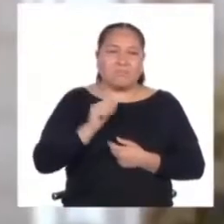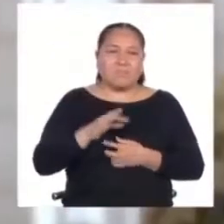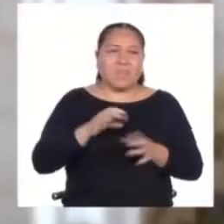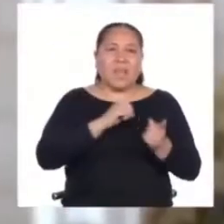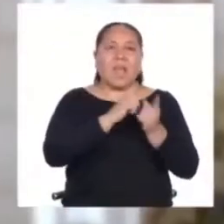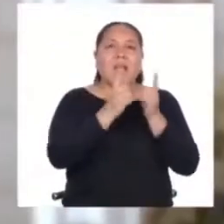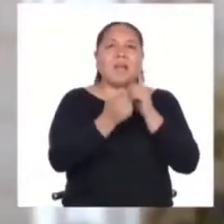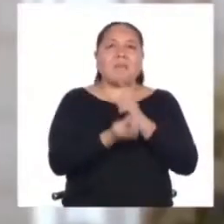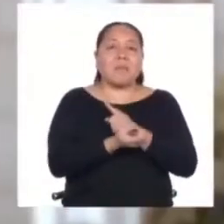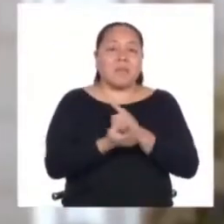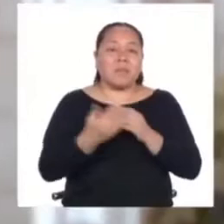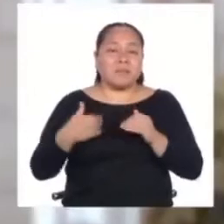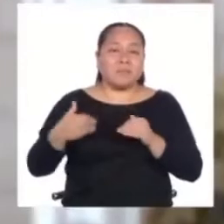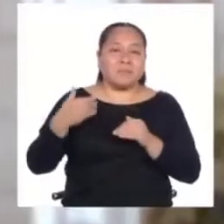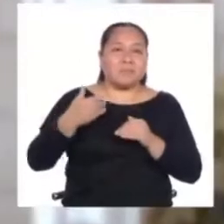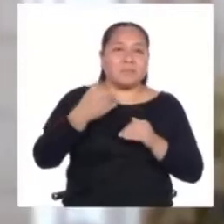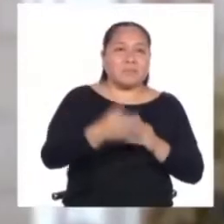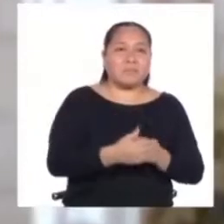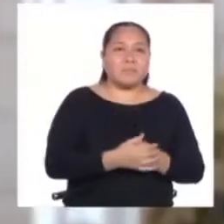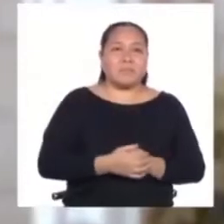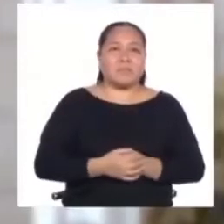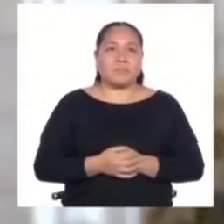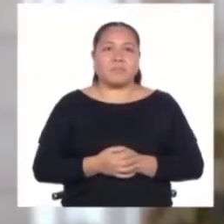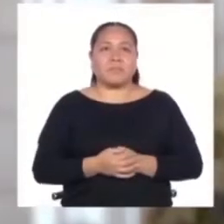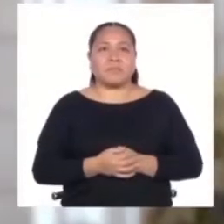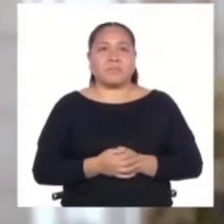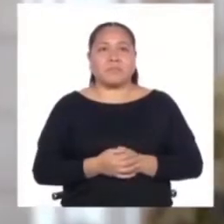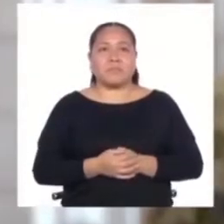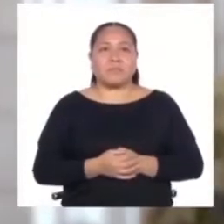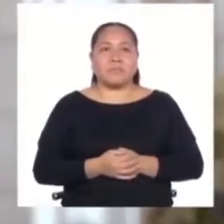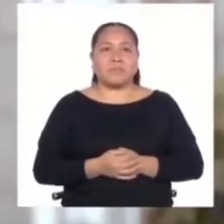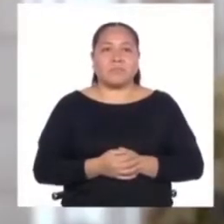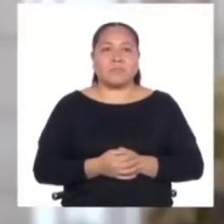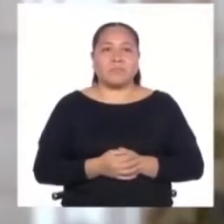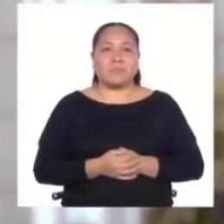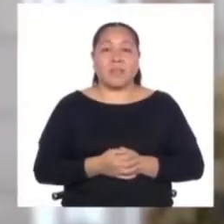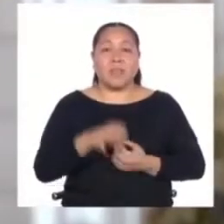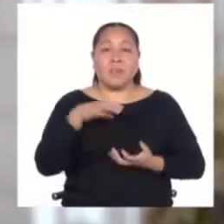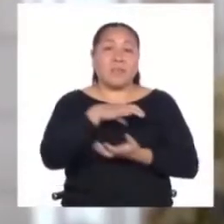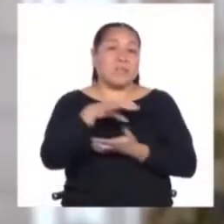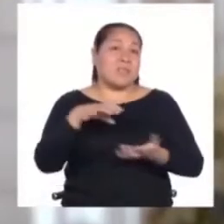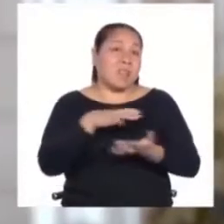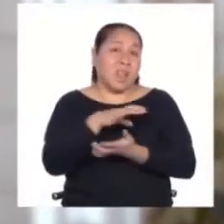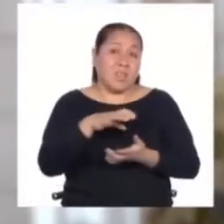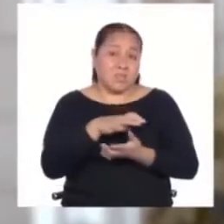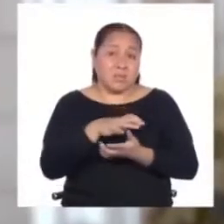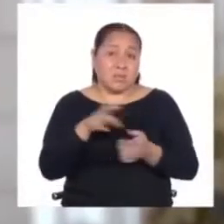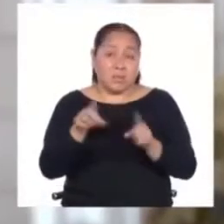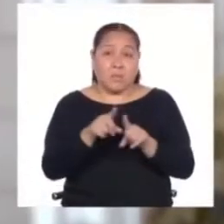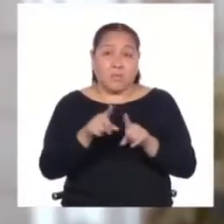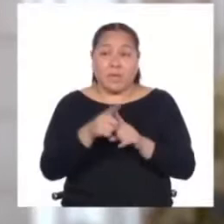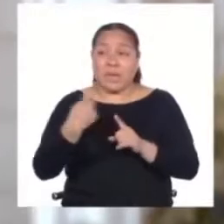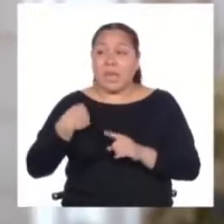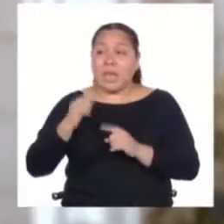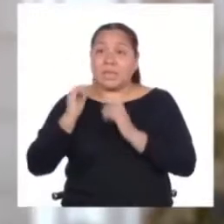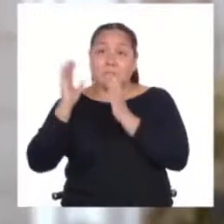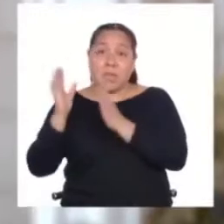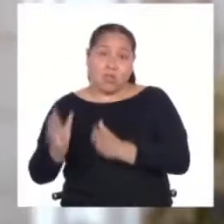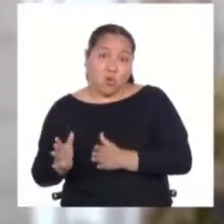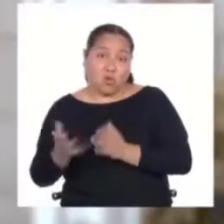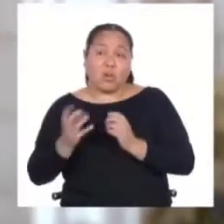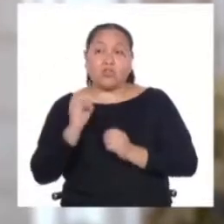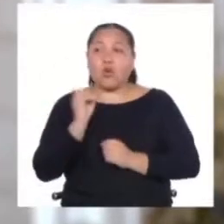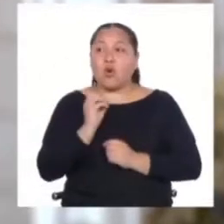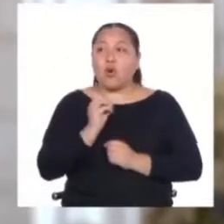beneficios directos, etc. Y tenemos allí a mestizos y a españoles que están refugiados en